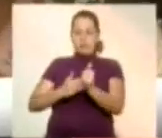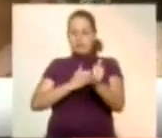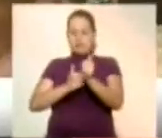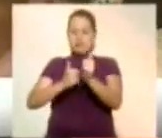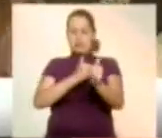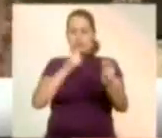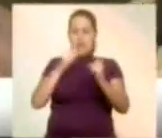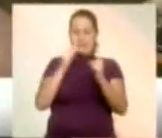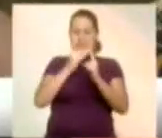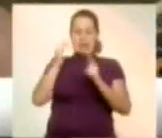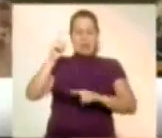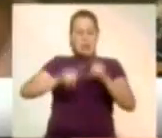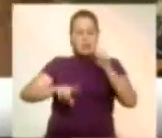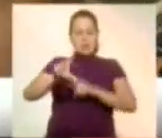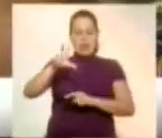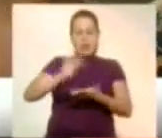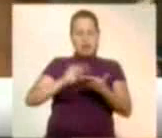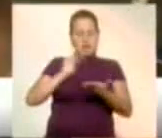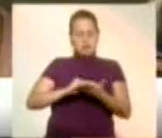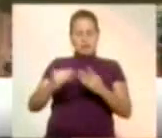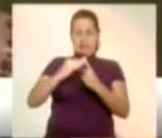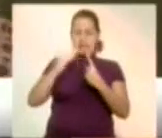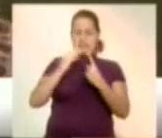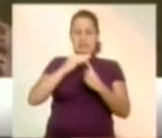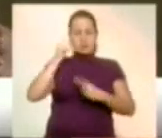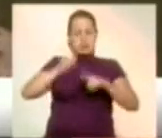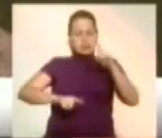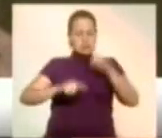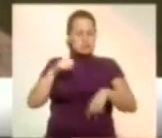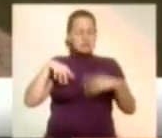estas tres ocasiones que la ha acosado,